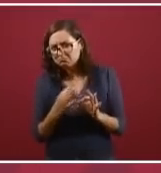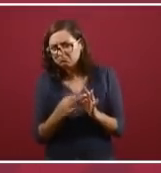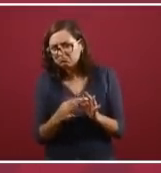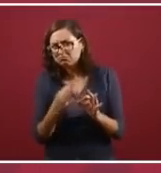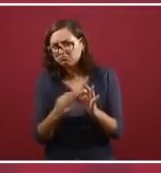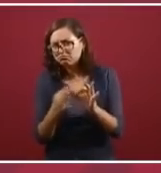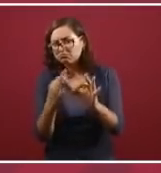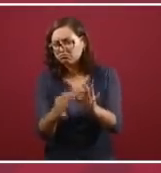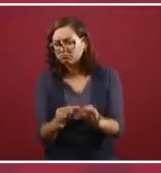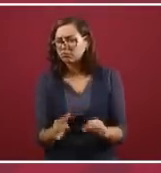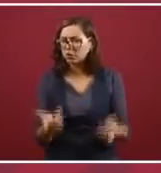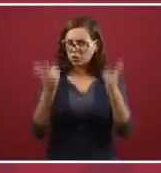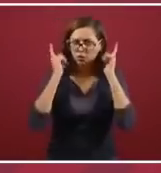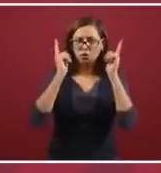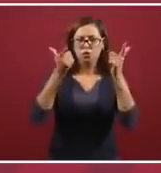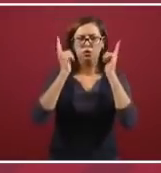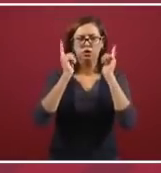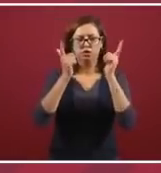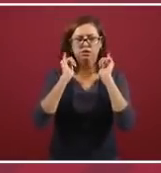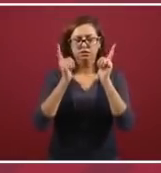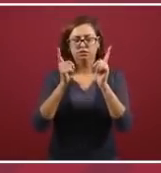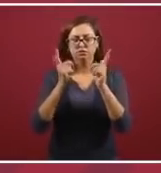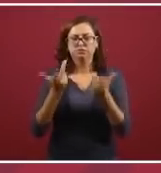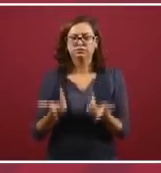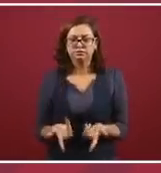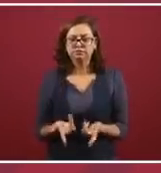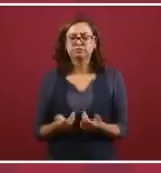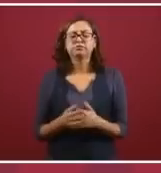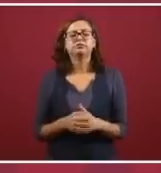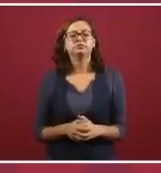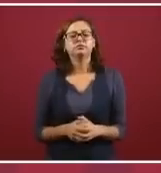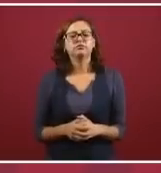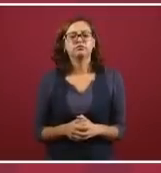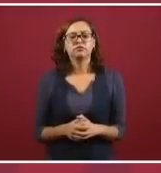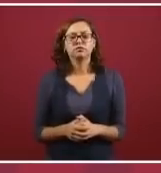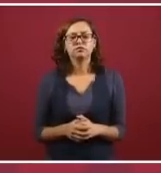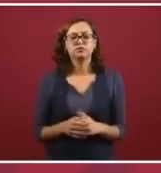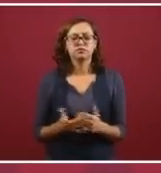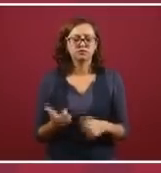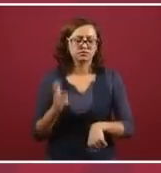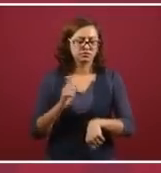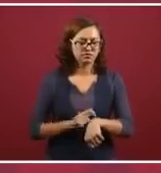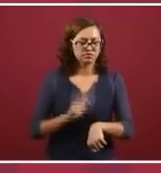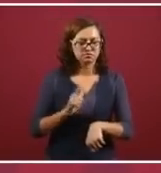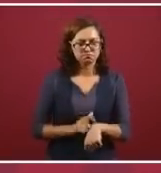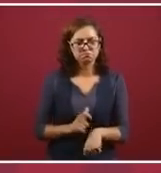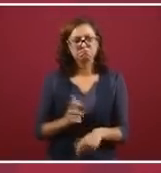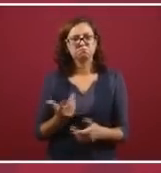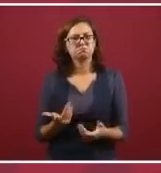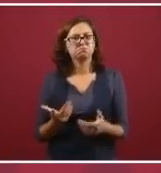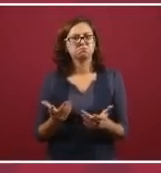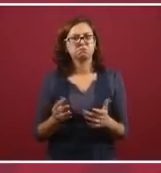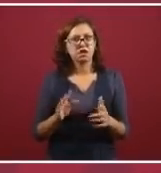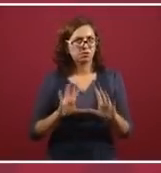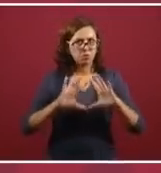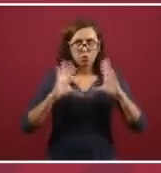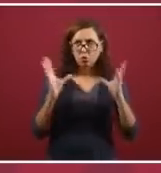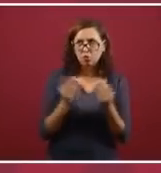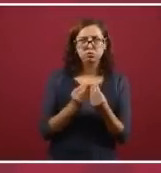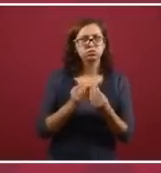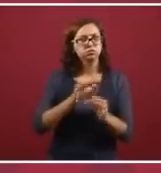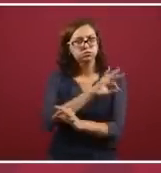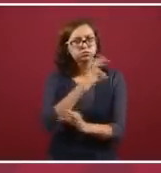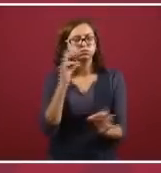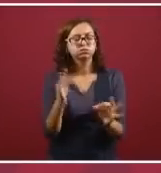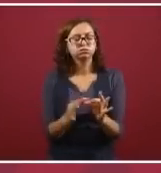las obras o que se realicen las obras en tiempo, en forma,